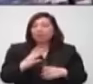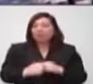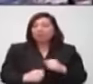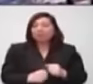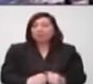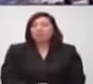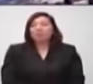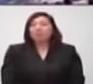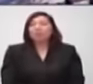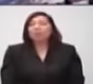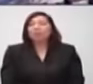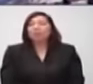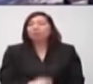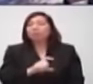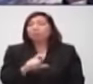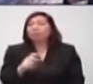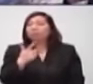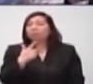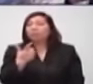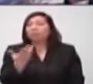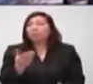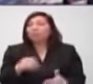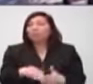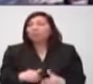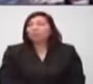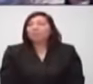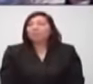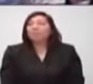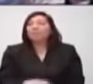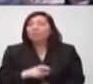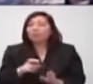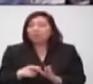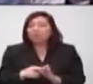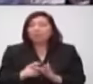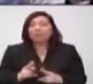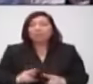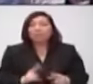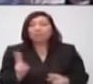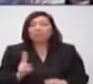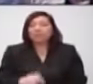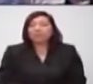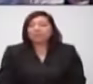concesión a Línea María, crear un fondo de fideicomiso para el proyecto Río Verde,